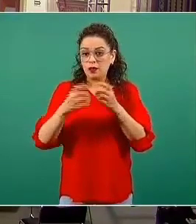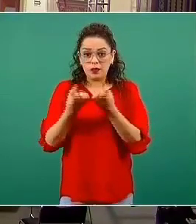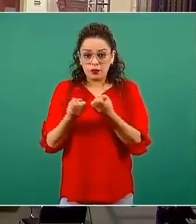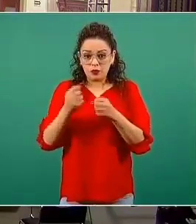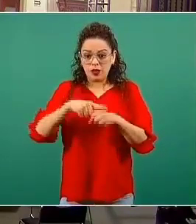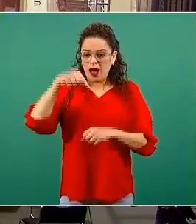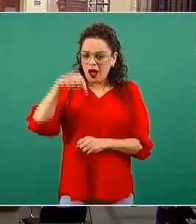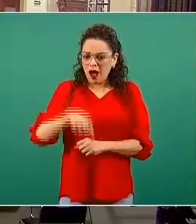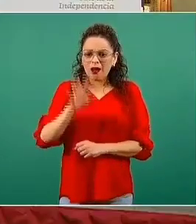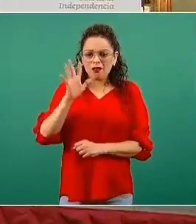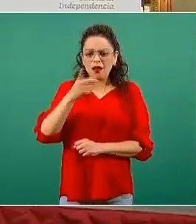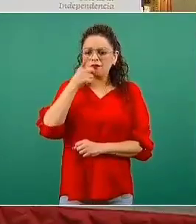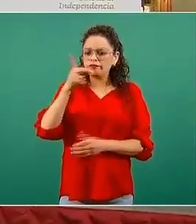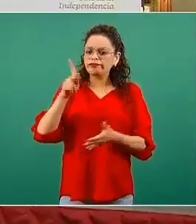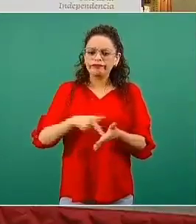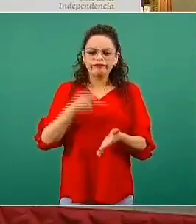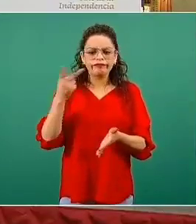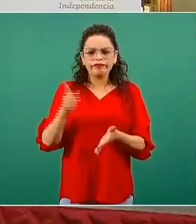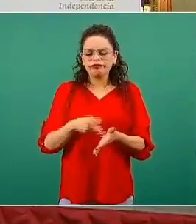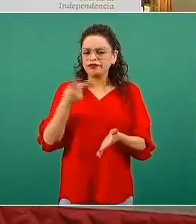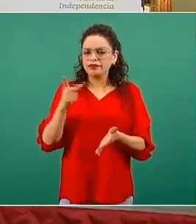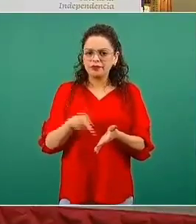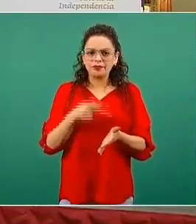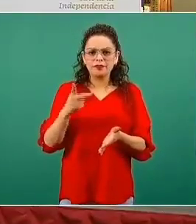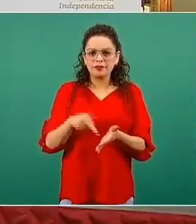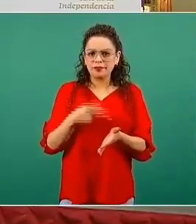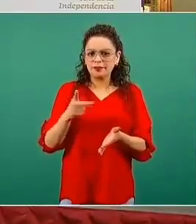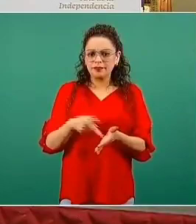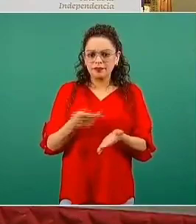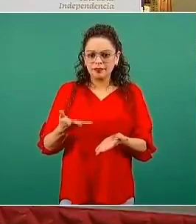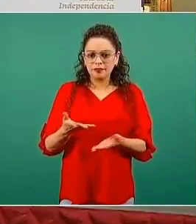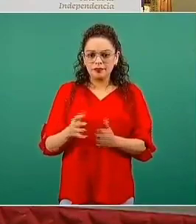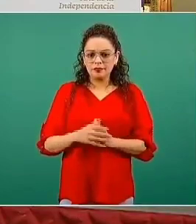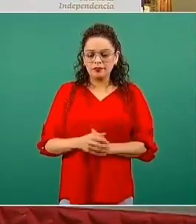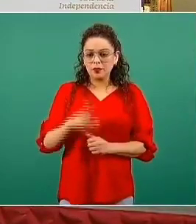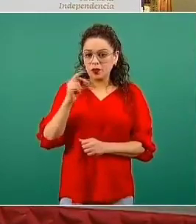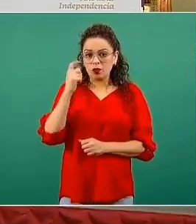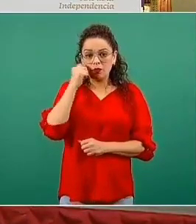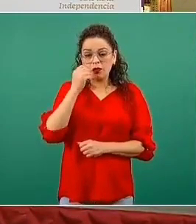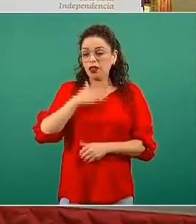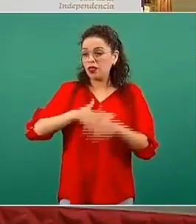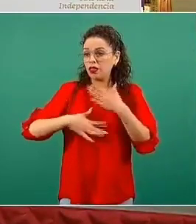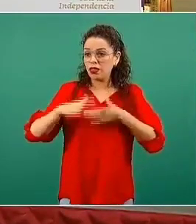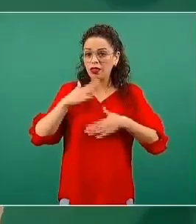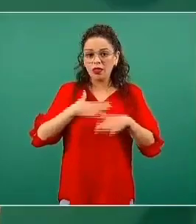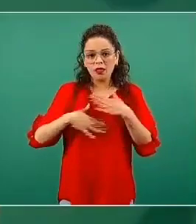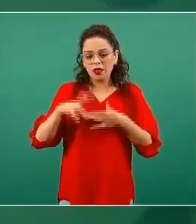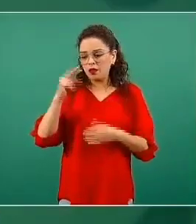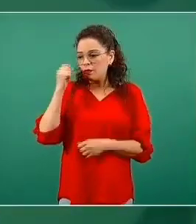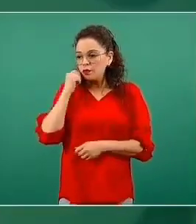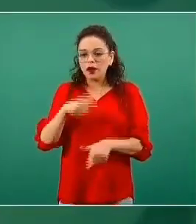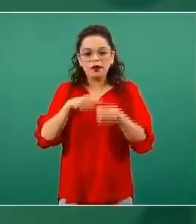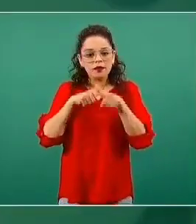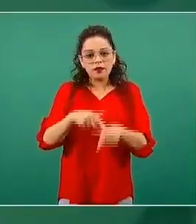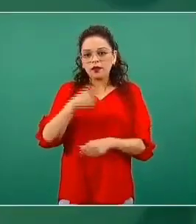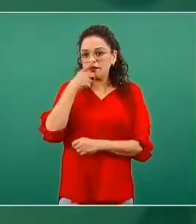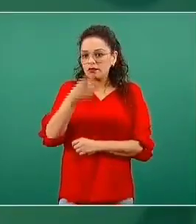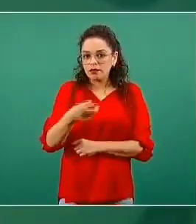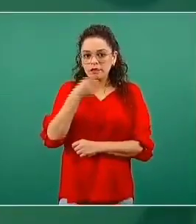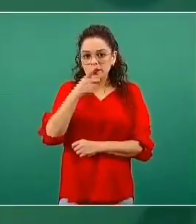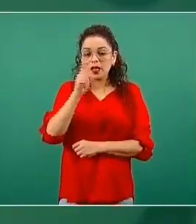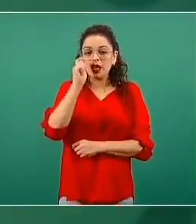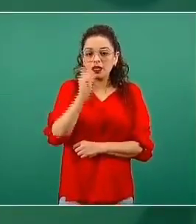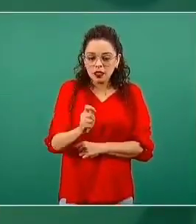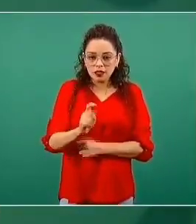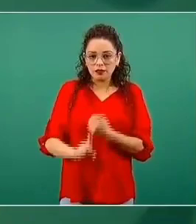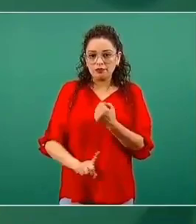aquí múltiples veces, lejos de que sea hasta el cansancio, lo seguiremos reiterando, es la realidad social y